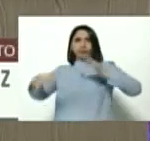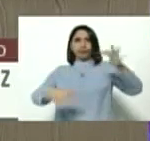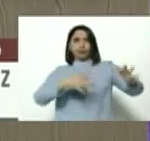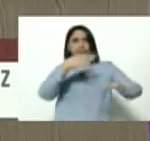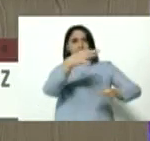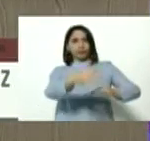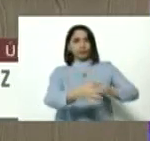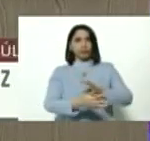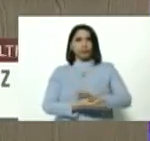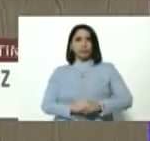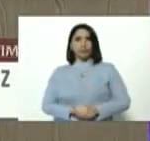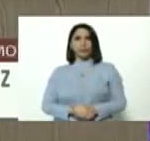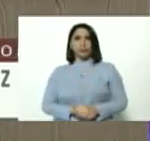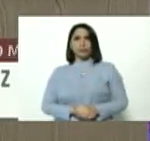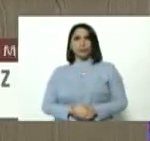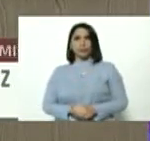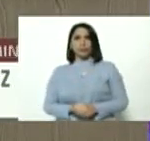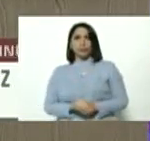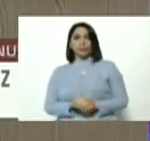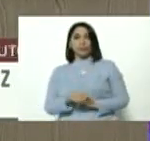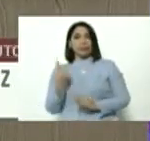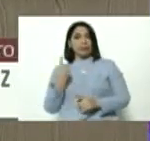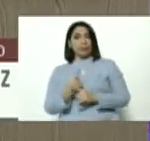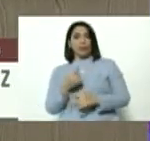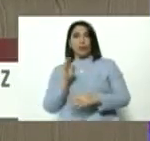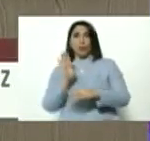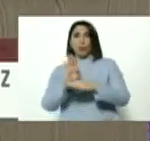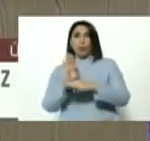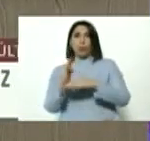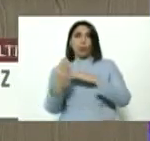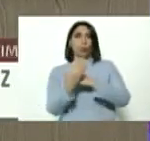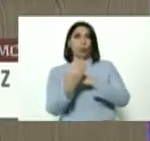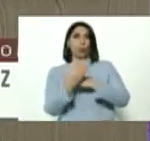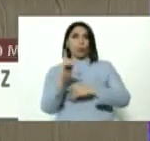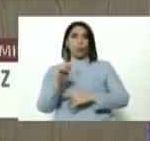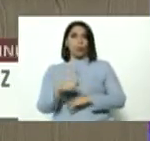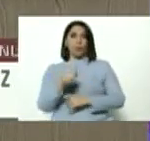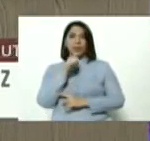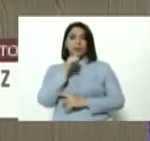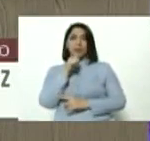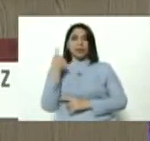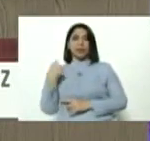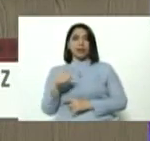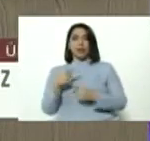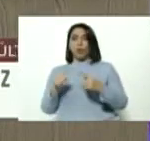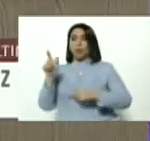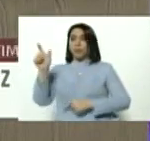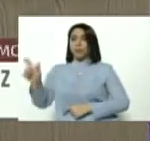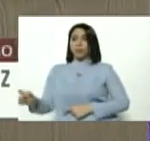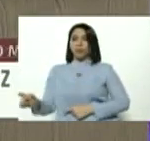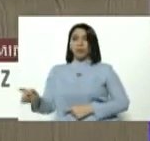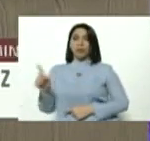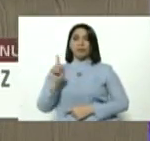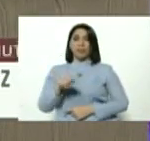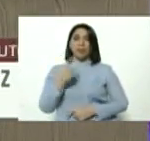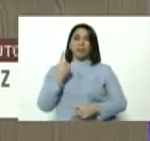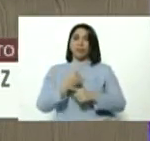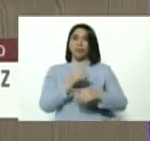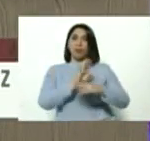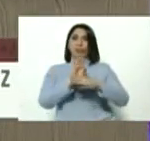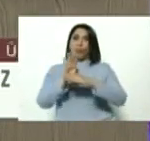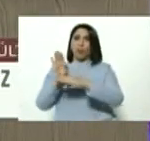toda una habitación. Así que tiene que cuidarse y tiene que cuidar a quien tiene al lado y tiene que cuidar también a